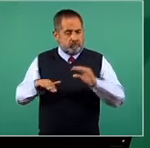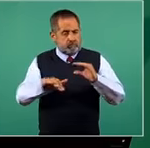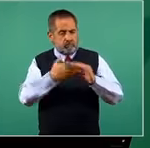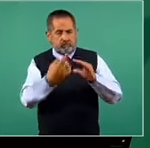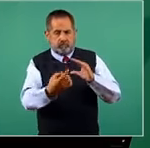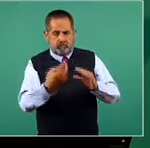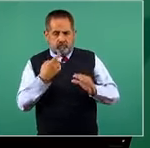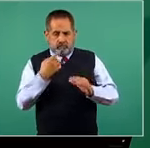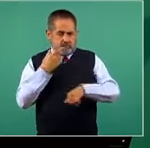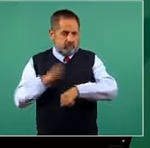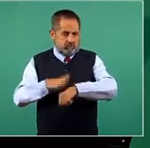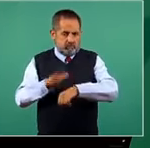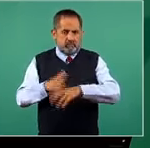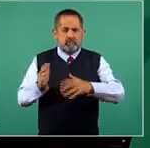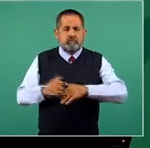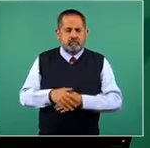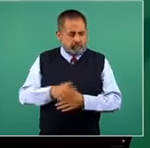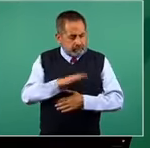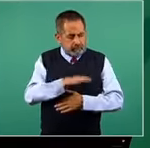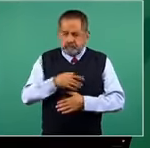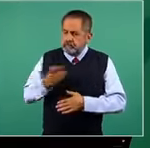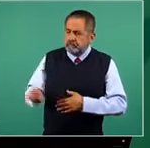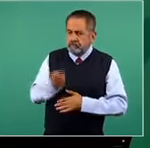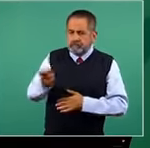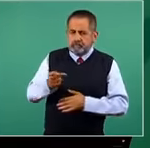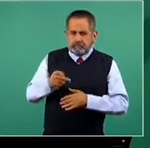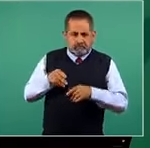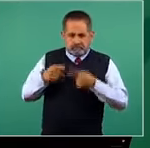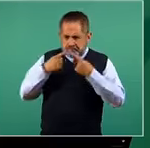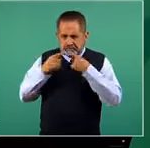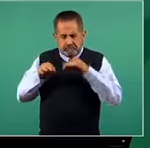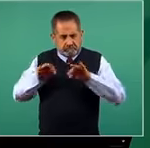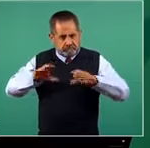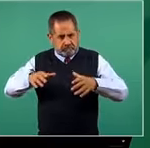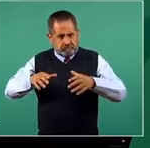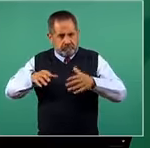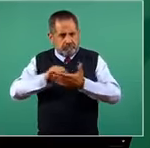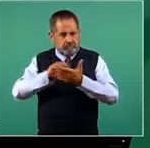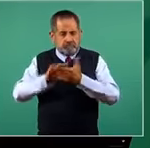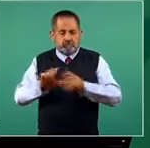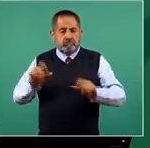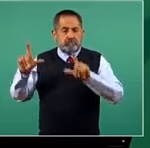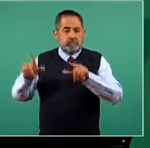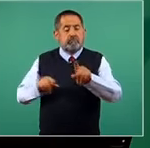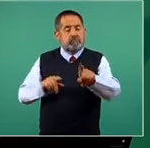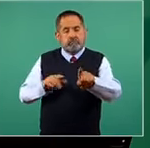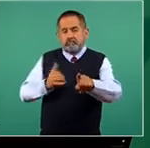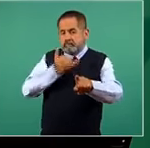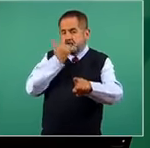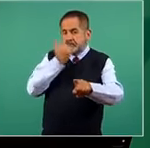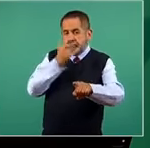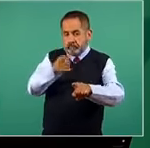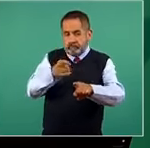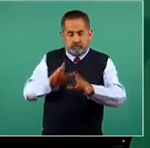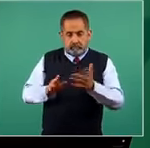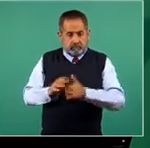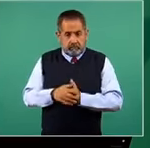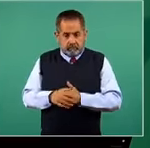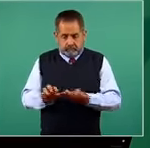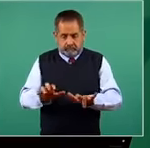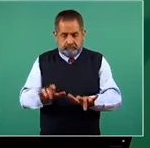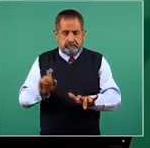un mensajito alertándonos. Ya lo consultamos con la persona que integra físicamente la presentación. Es un error, hubo un error